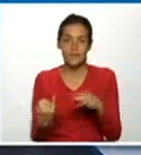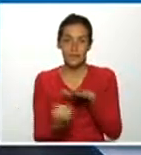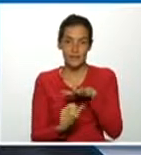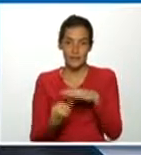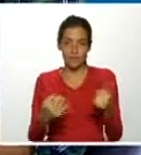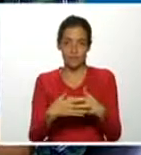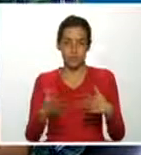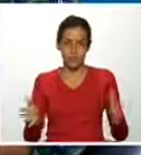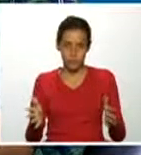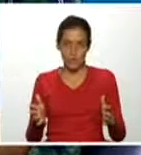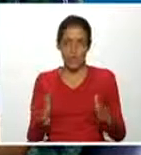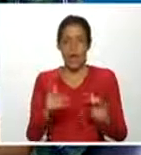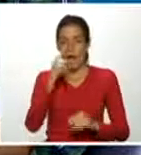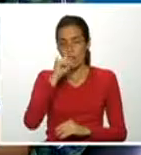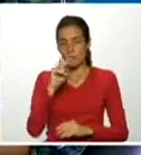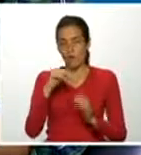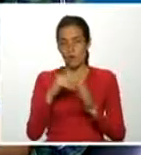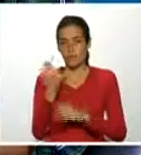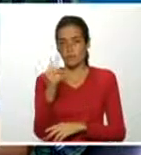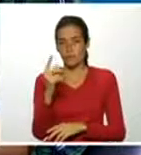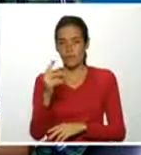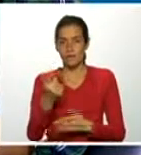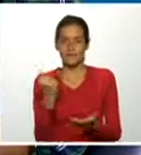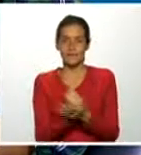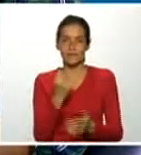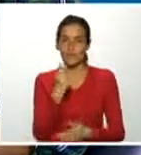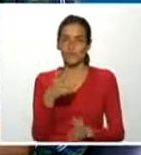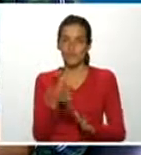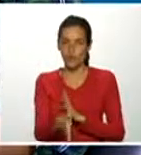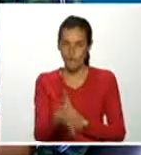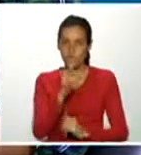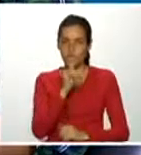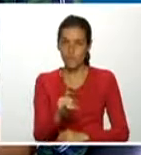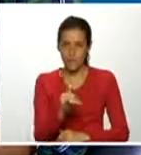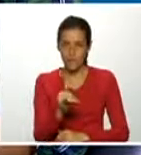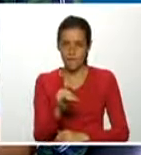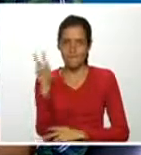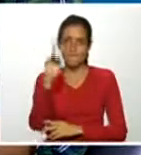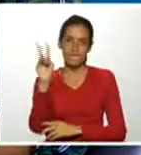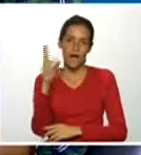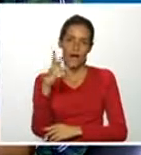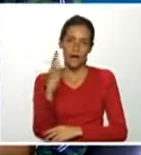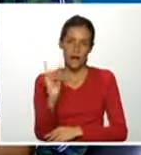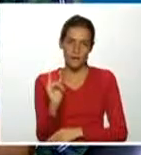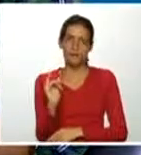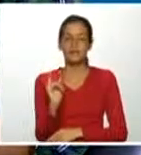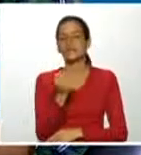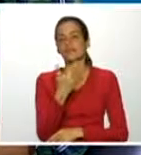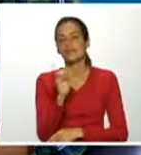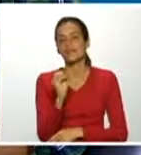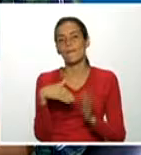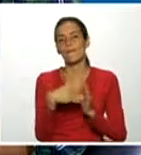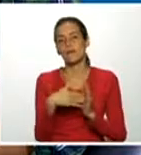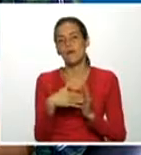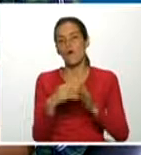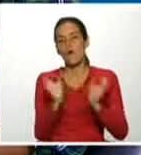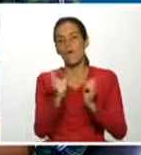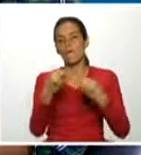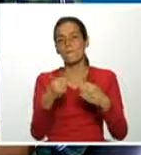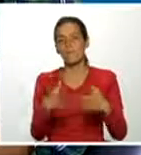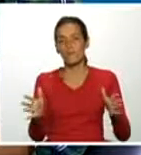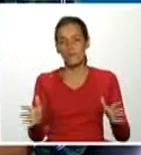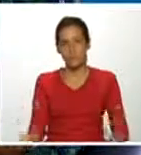instituciones públicas. Para el año 2008, un censo arrojó la información de que en Venezuela se cuentan aproximadamente con 30.000 oficinas